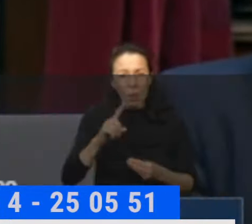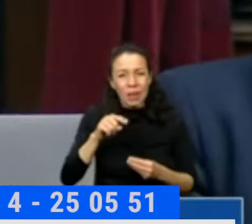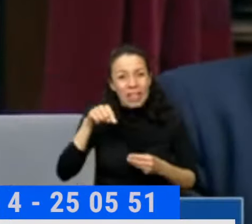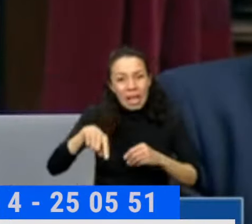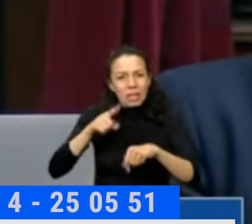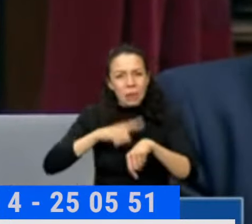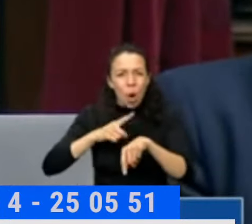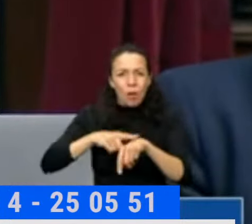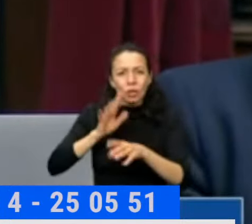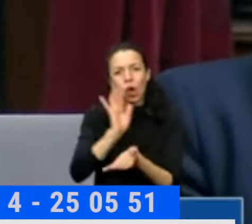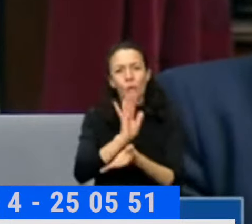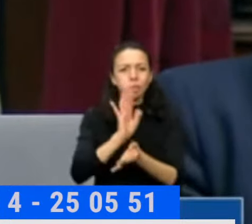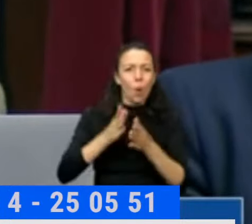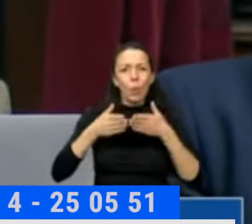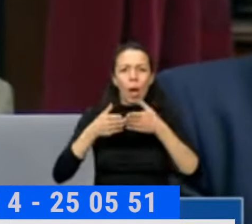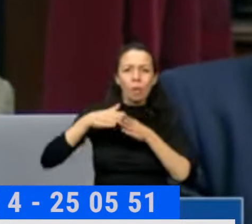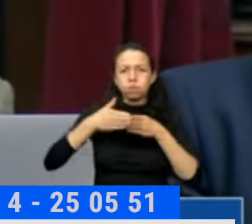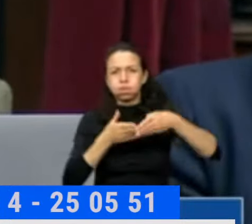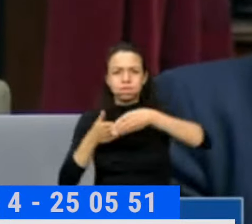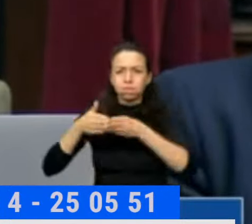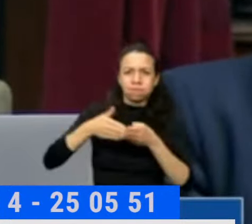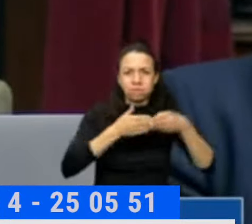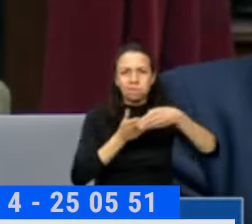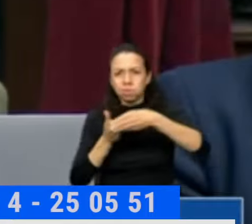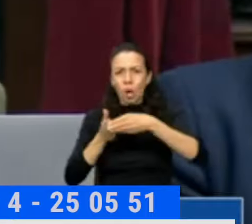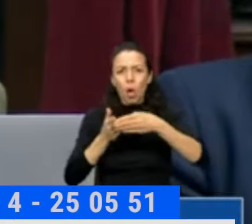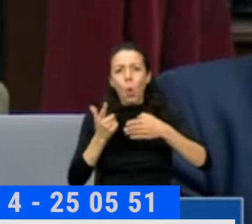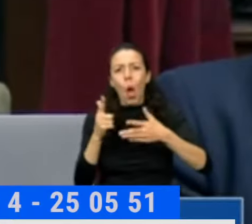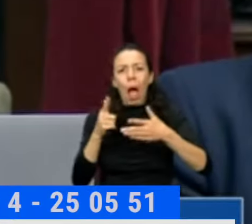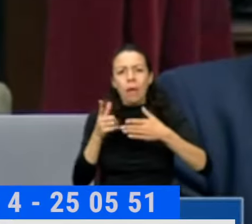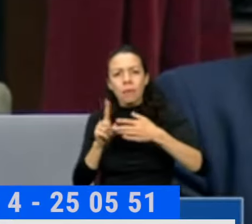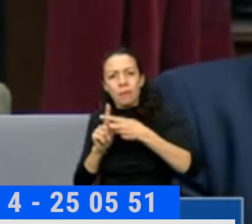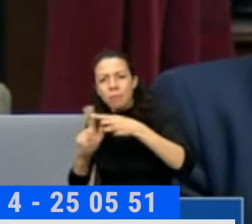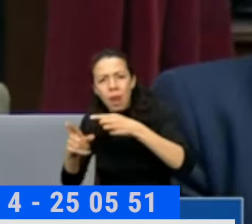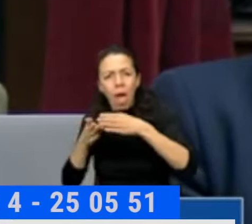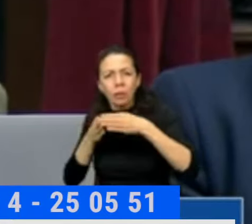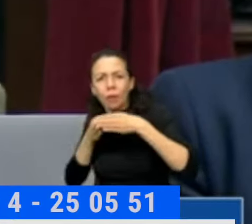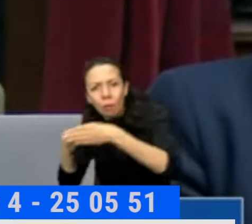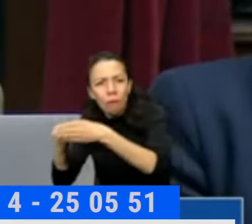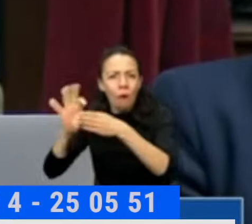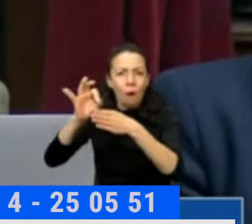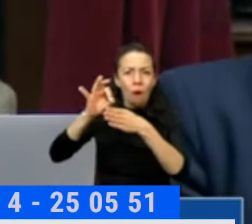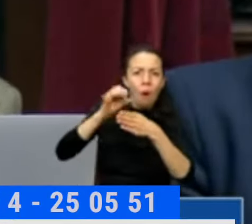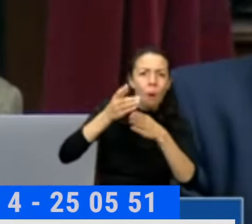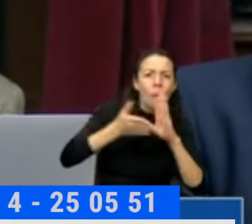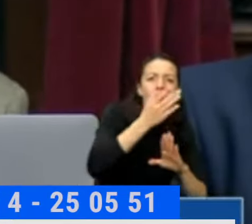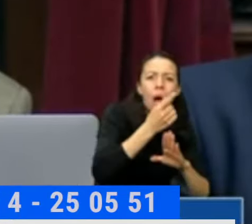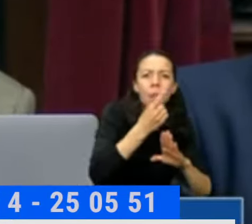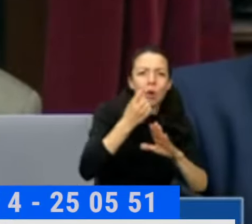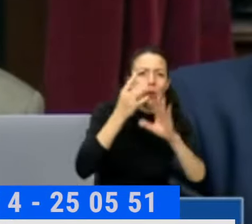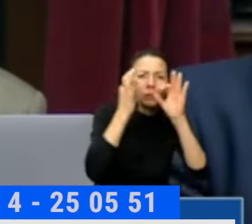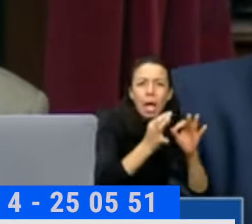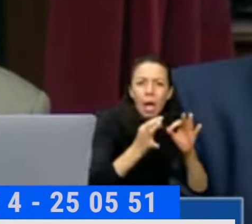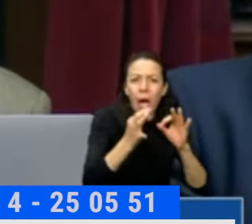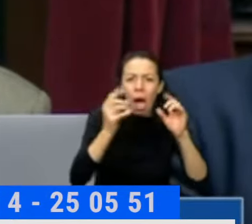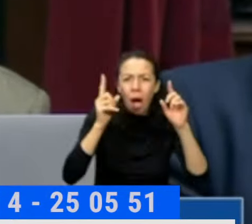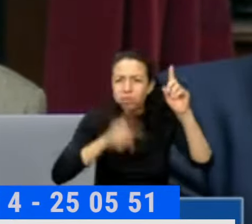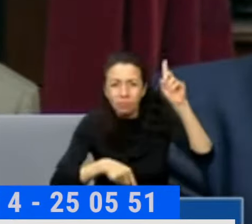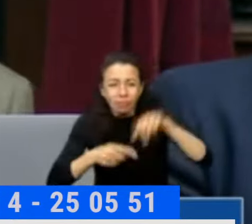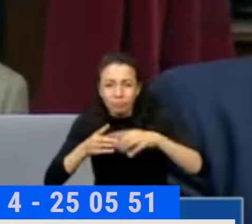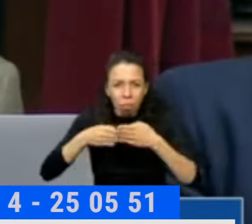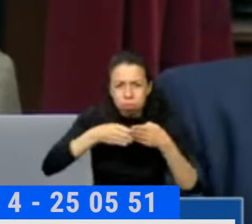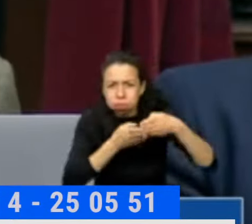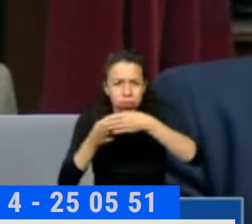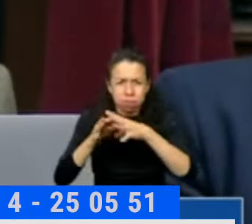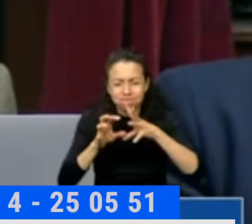vez ya te dije puntualmente, quiero decir que es una vergüenza esta fórmula también, ¿eh? Pero al peor va a ser al que ellos nos quieren llevar, porque esto es